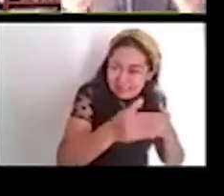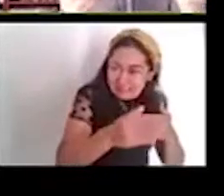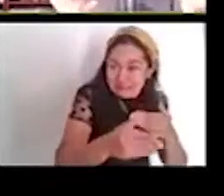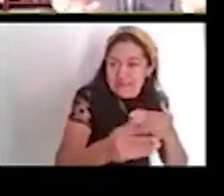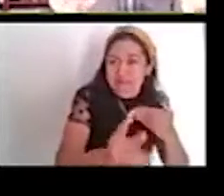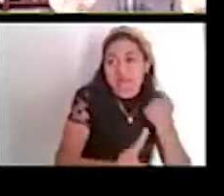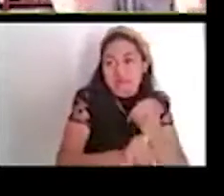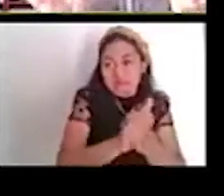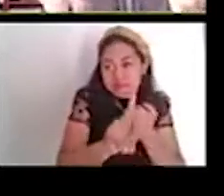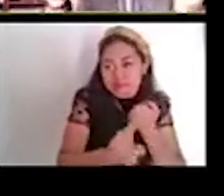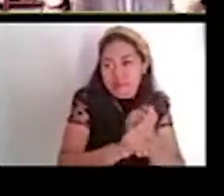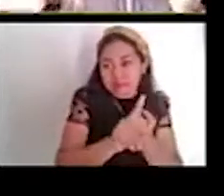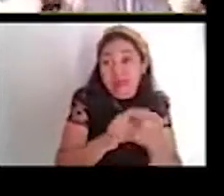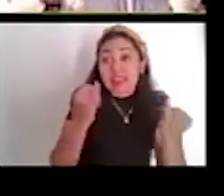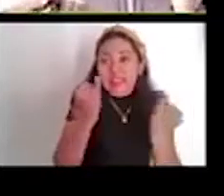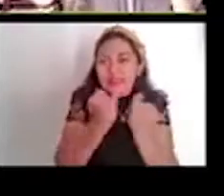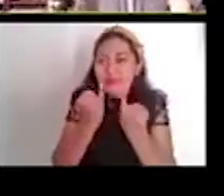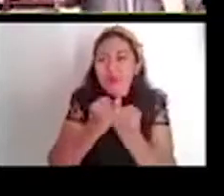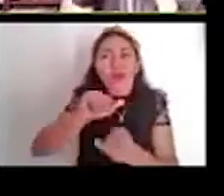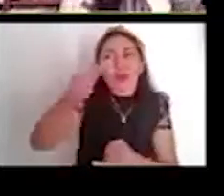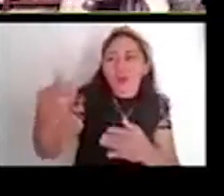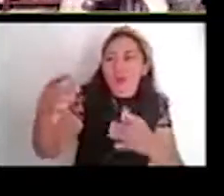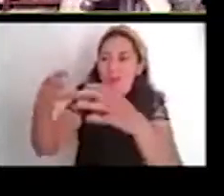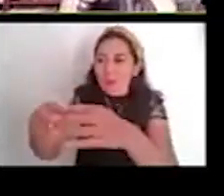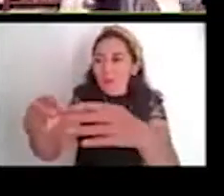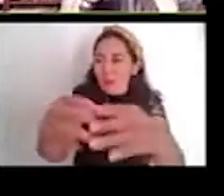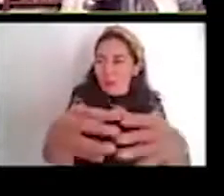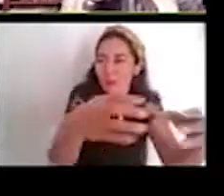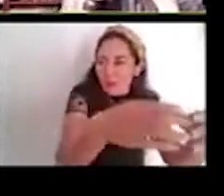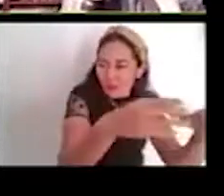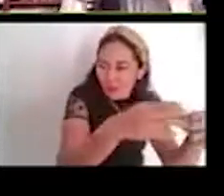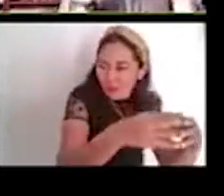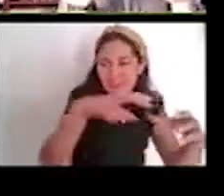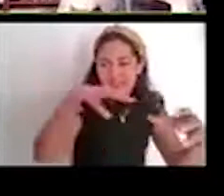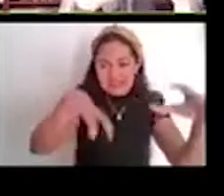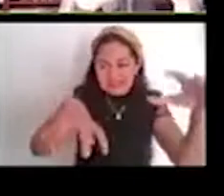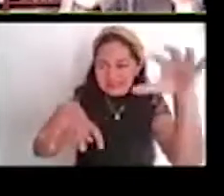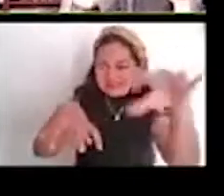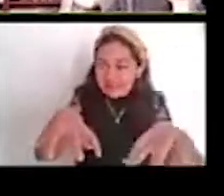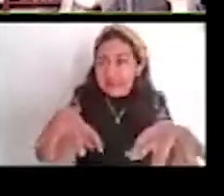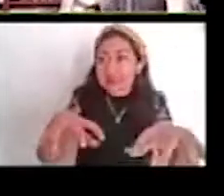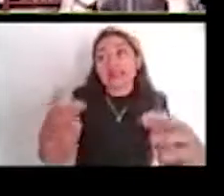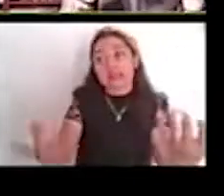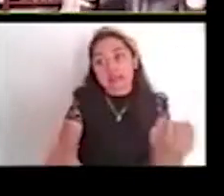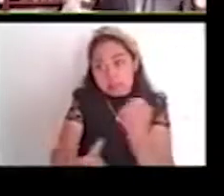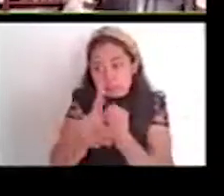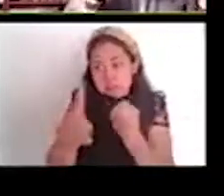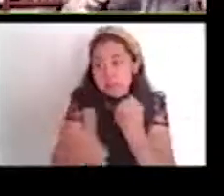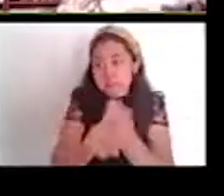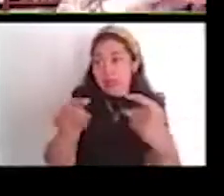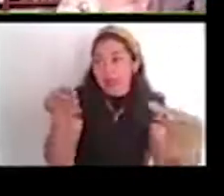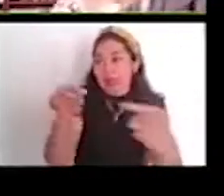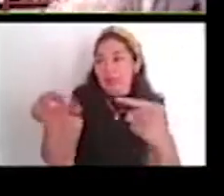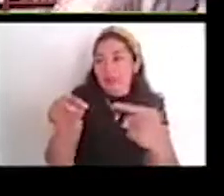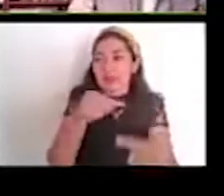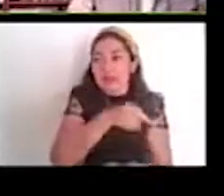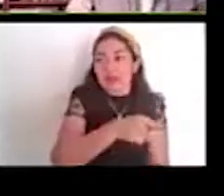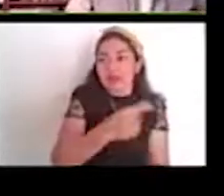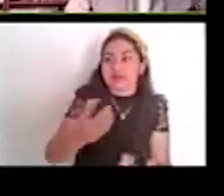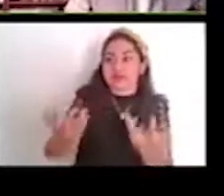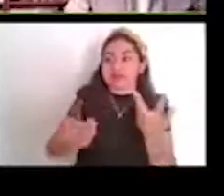de esto. Es decir, el conflicto entre Culhuacán y Chalco los ayuda a posicionarse a la vista del